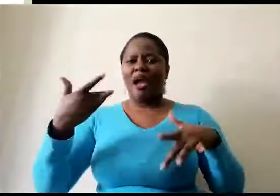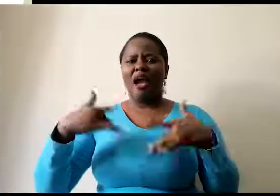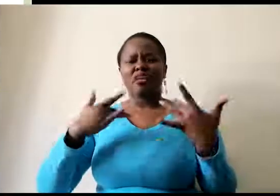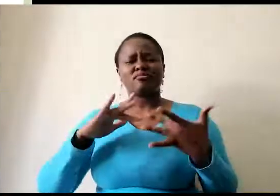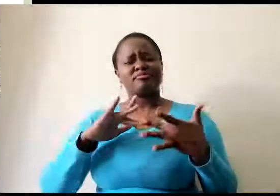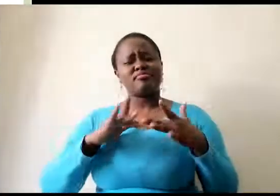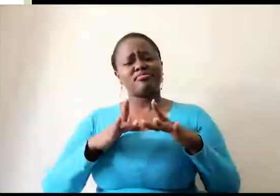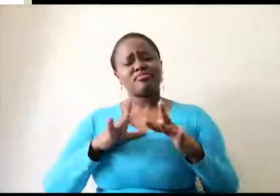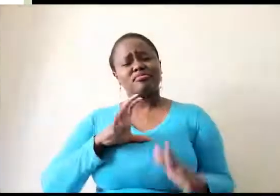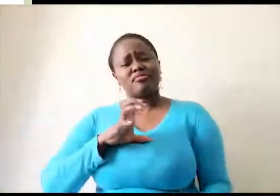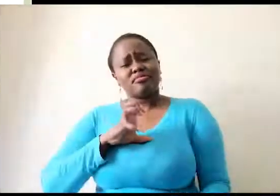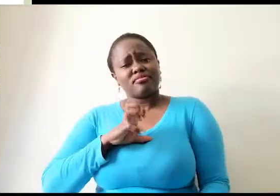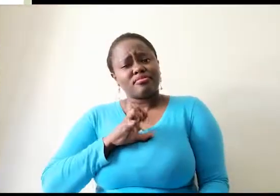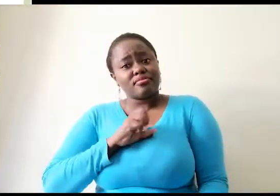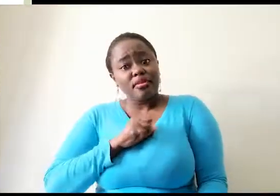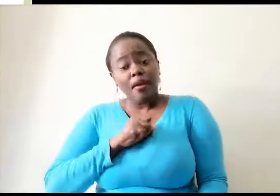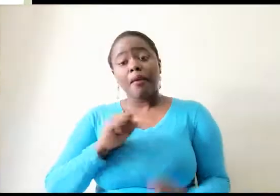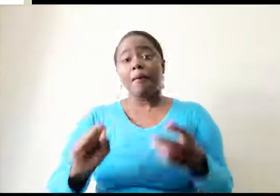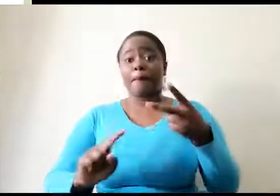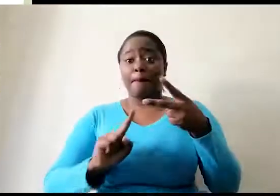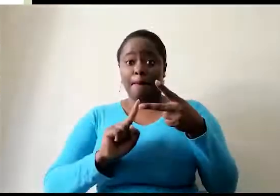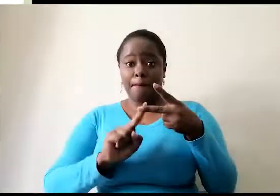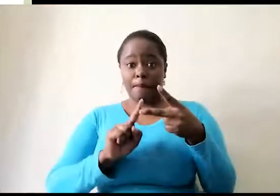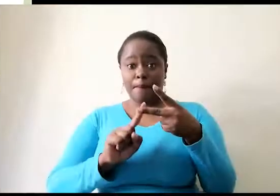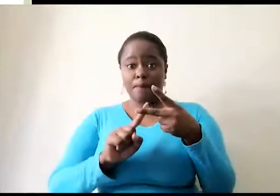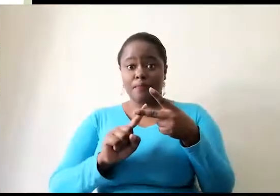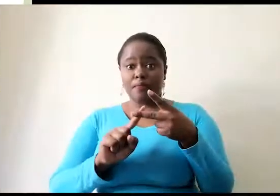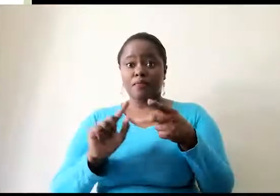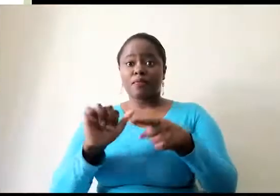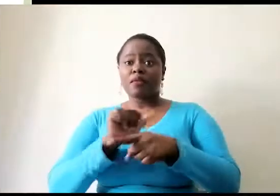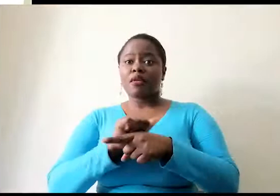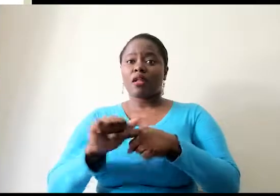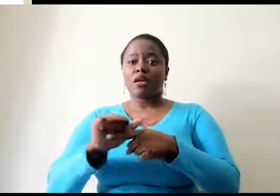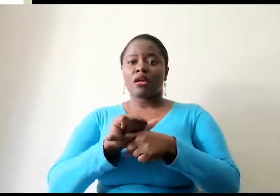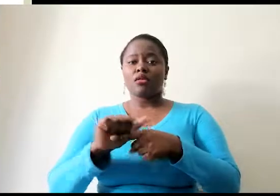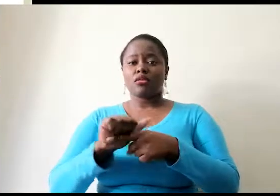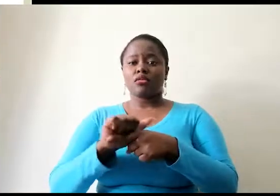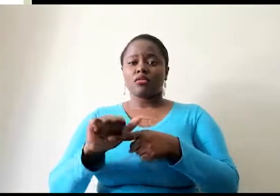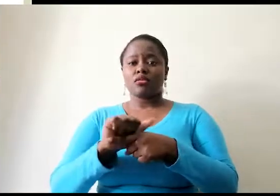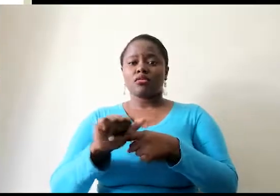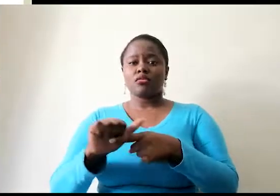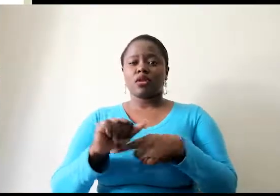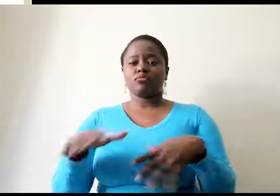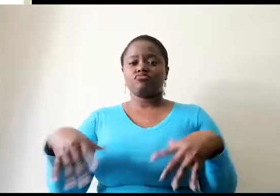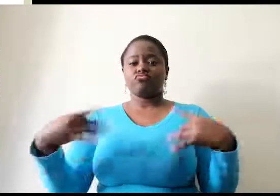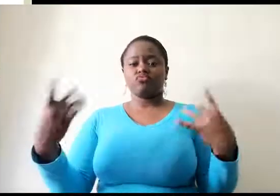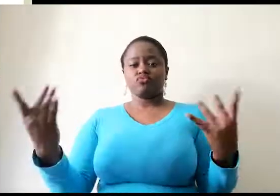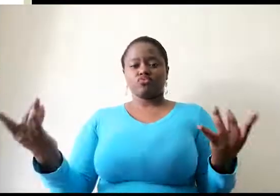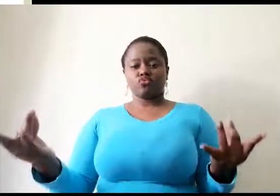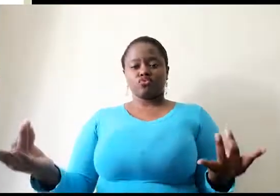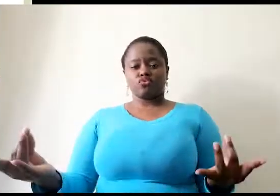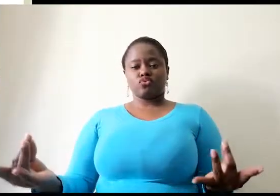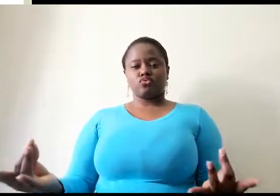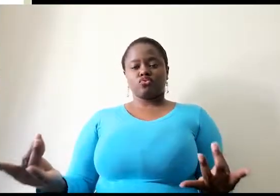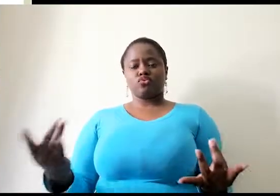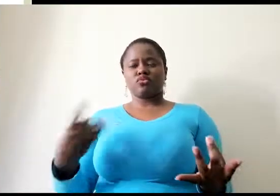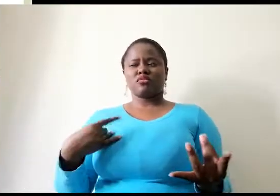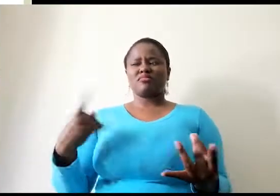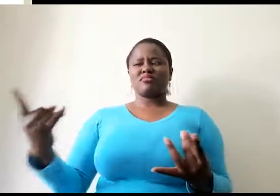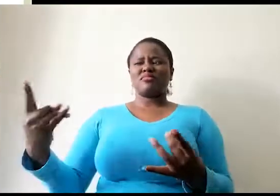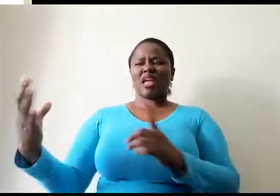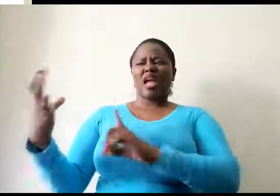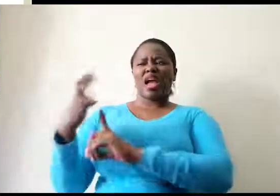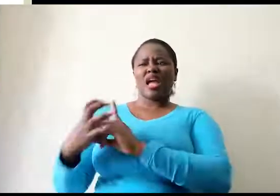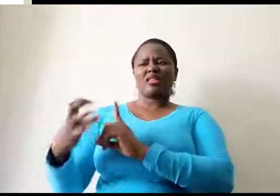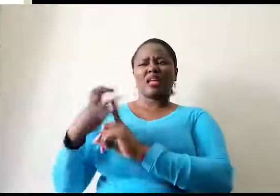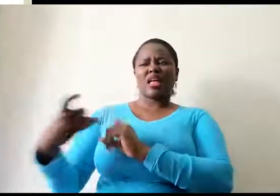los dolores. Número 2, practicar la ataraxia o la imperturbabilidad,